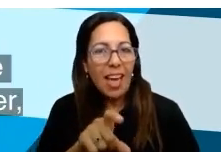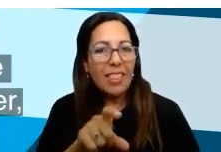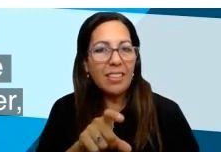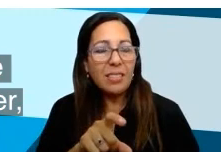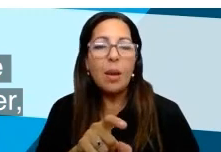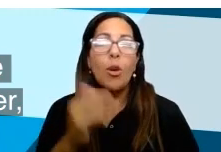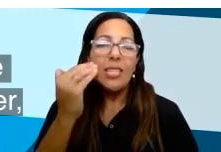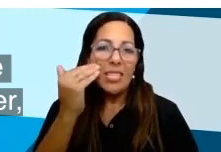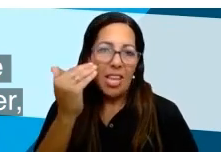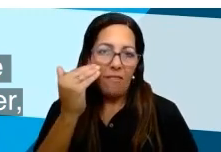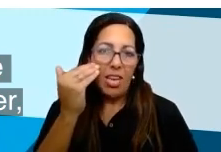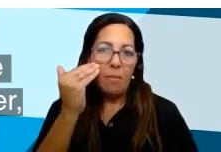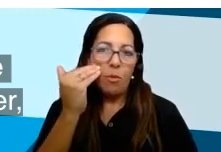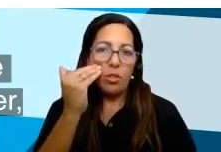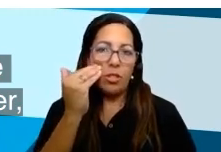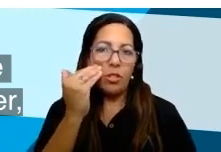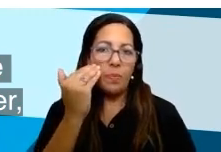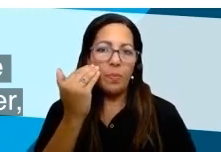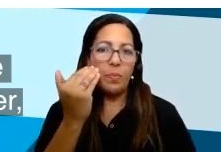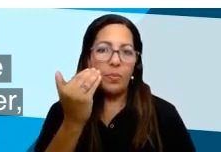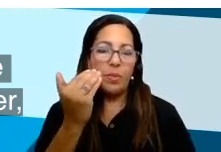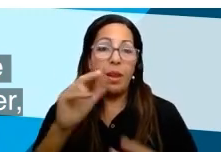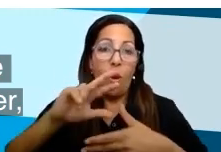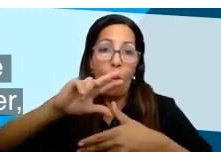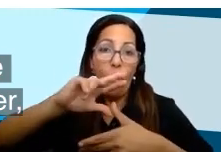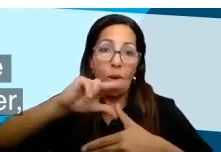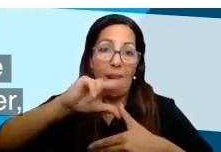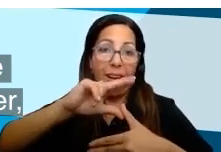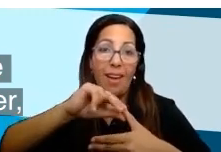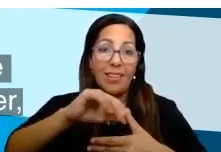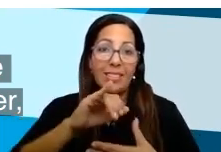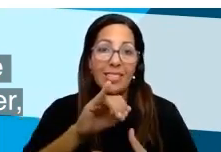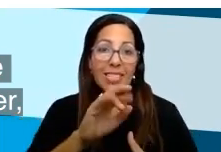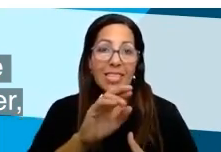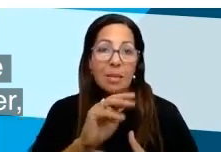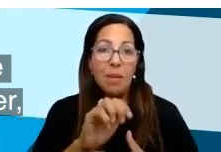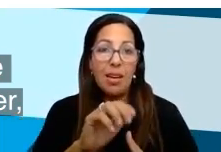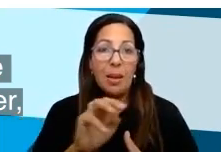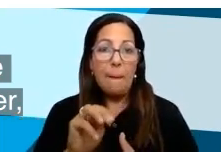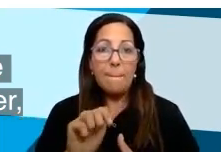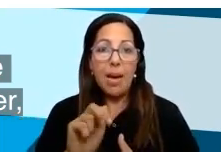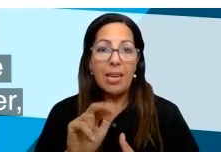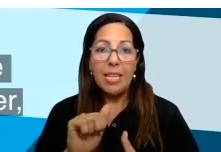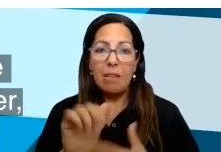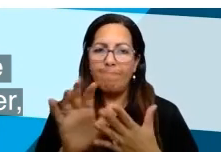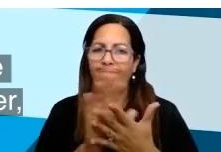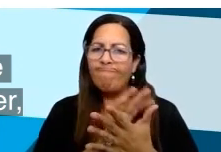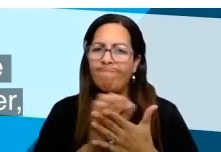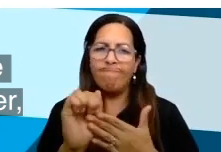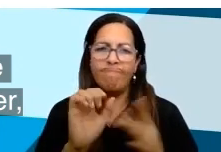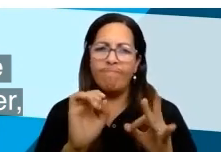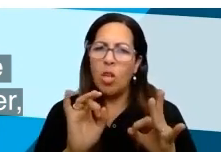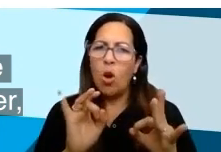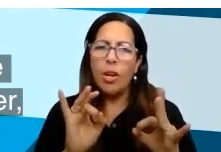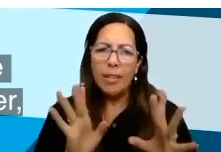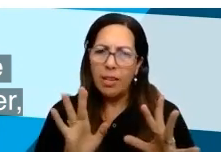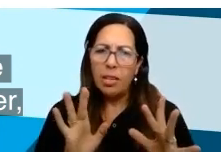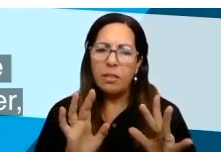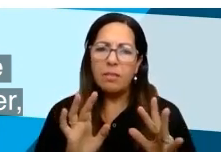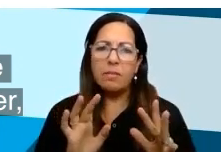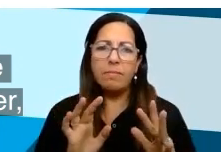Reconocemos que los huracanes Jimmy y María causarán una devastación increíble. Ha